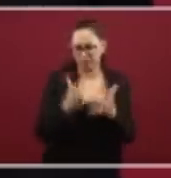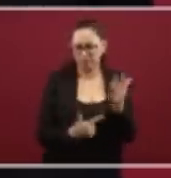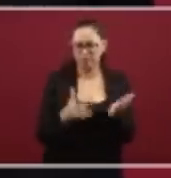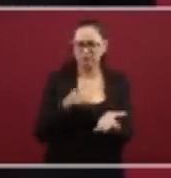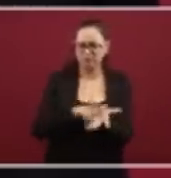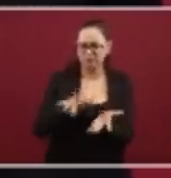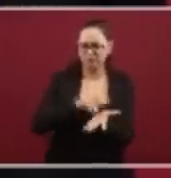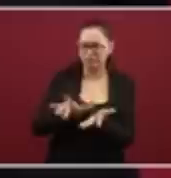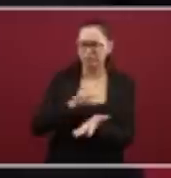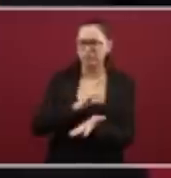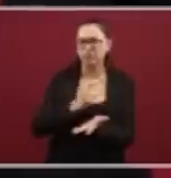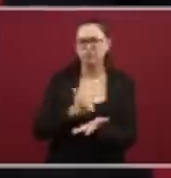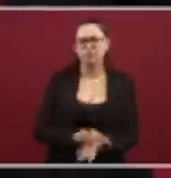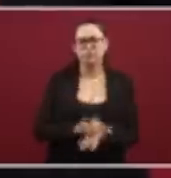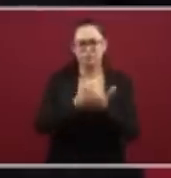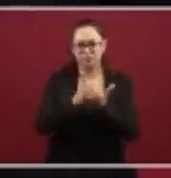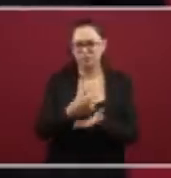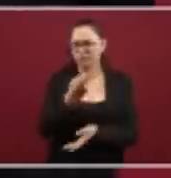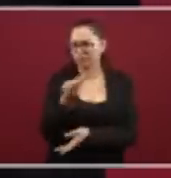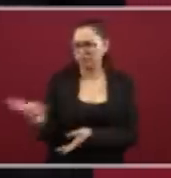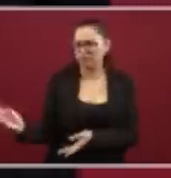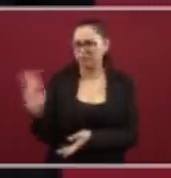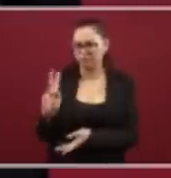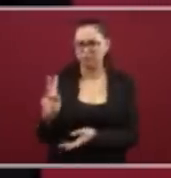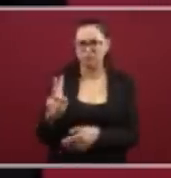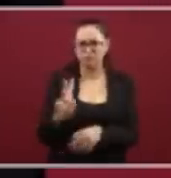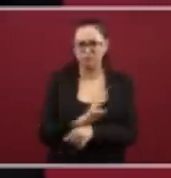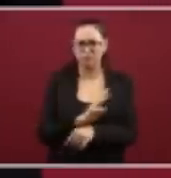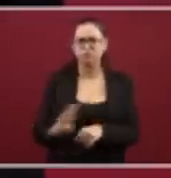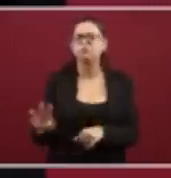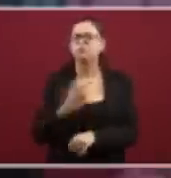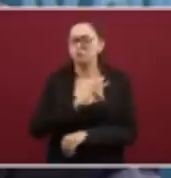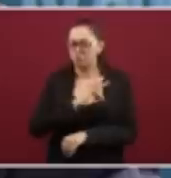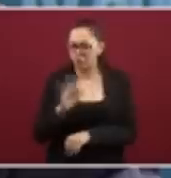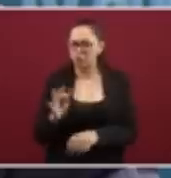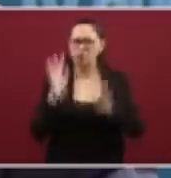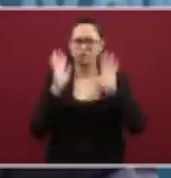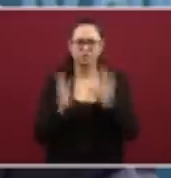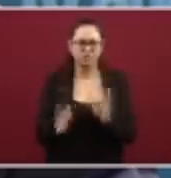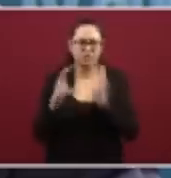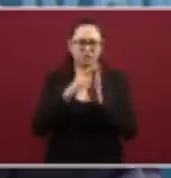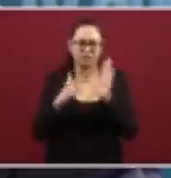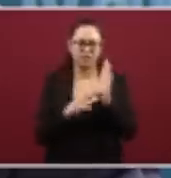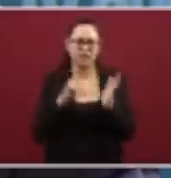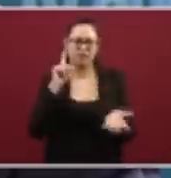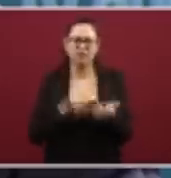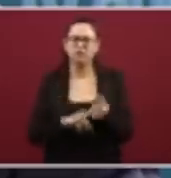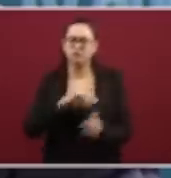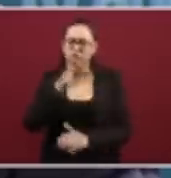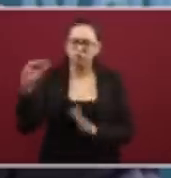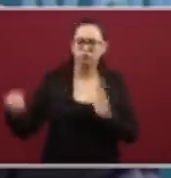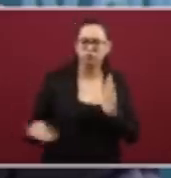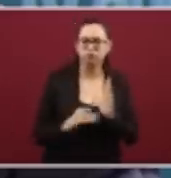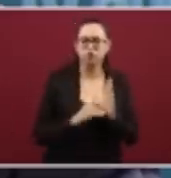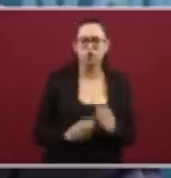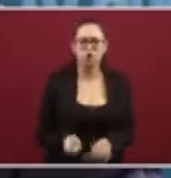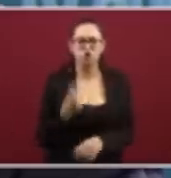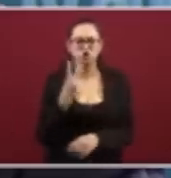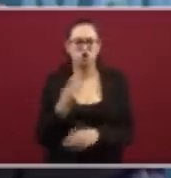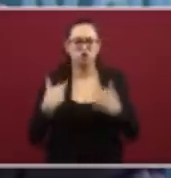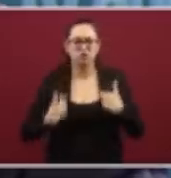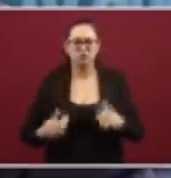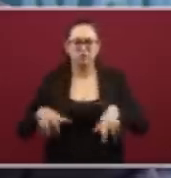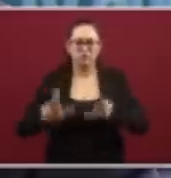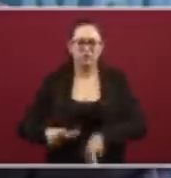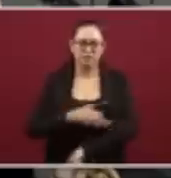extraordinarias de los beneficiarios se logre la incorporación en sus reglas de operación de los representantes de las familias